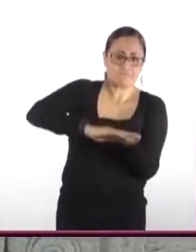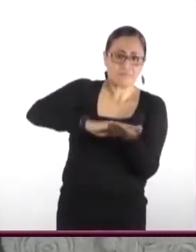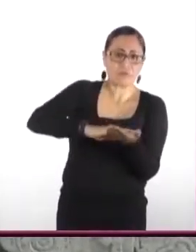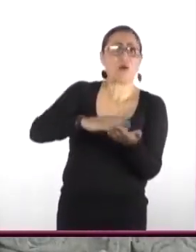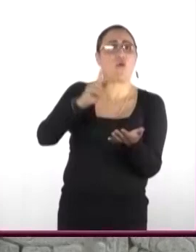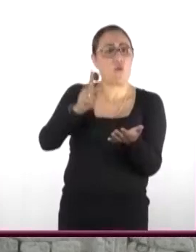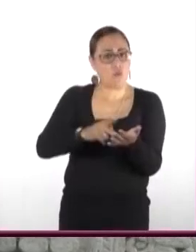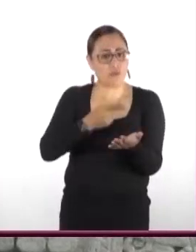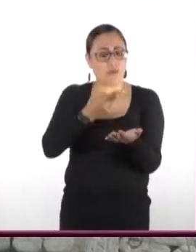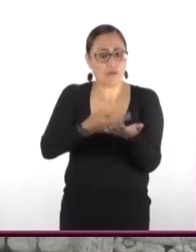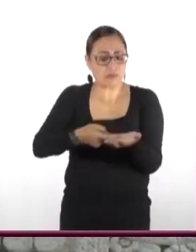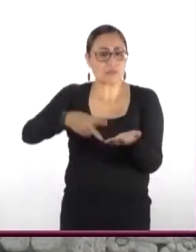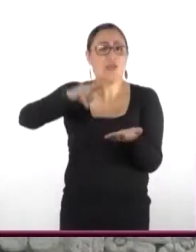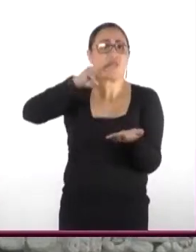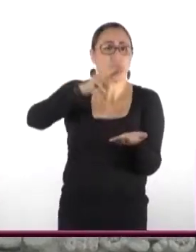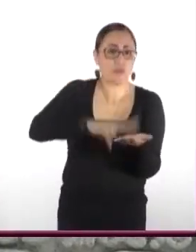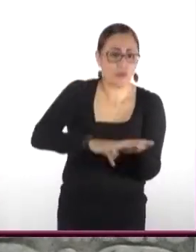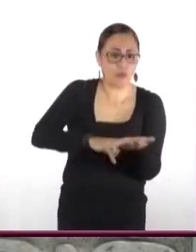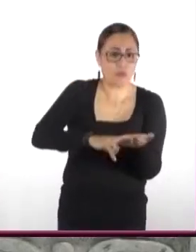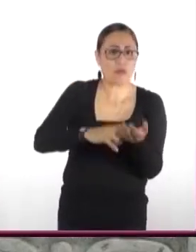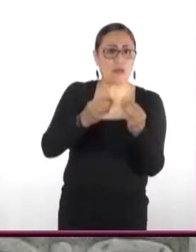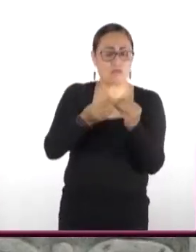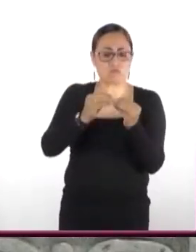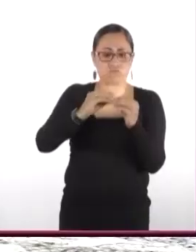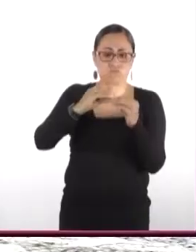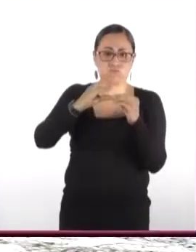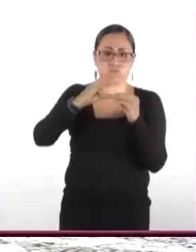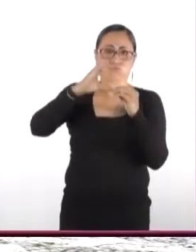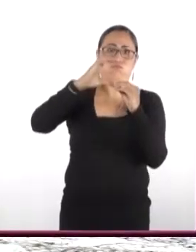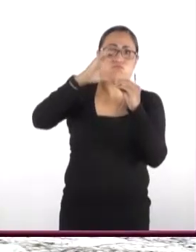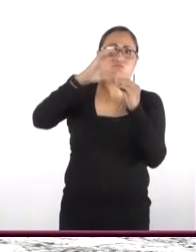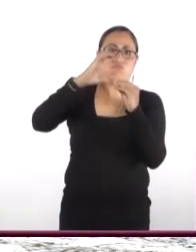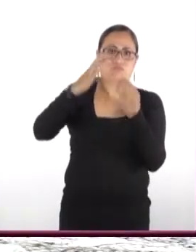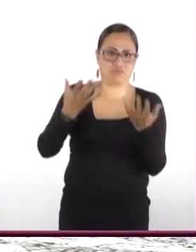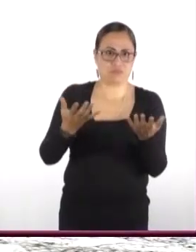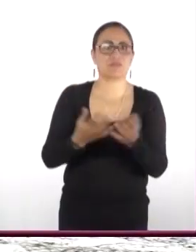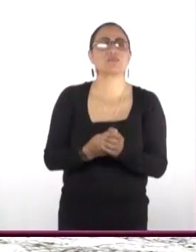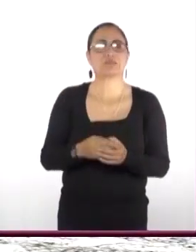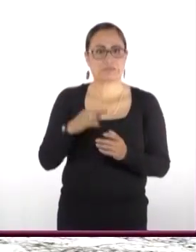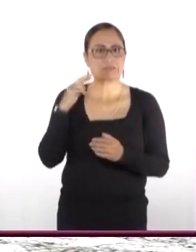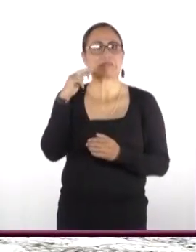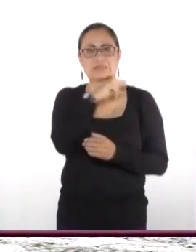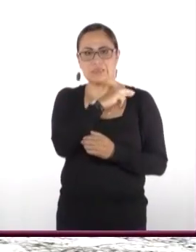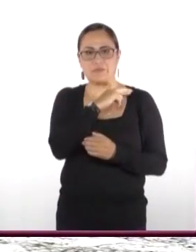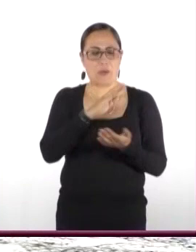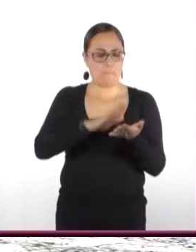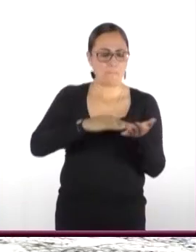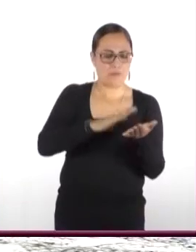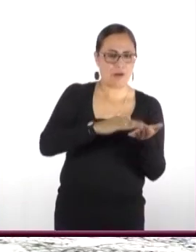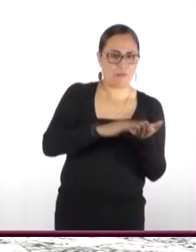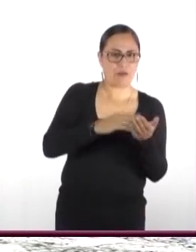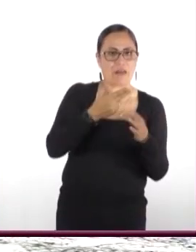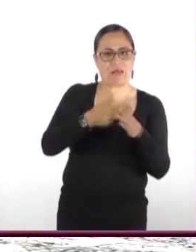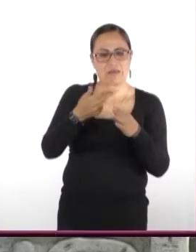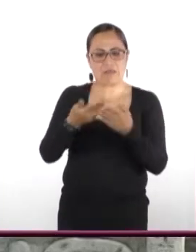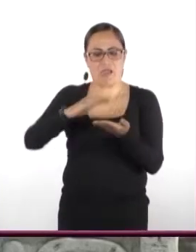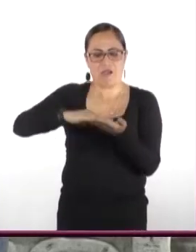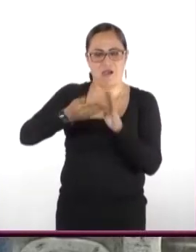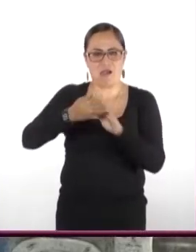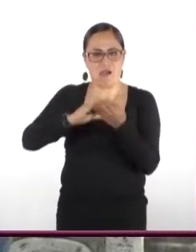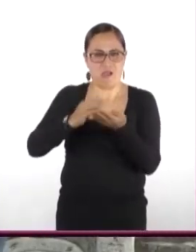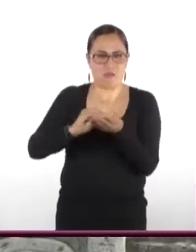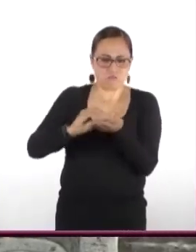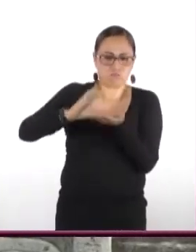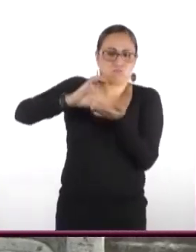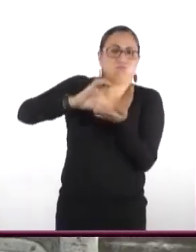pues se duplica otra vez. Entonces, qué rápido crece este monstruito, ¿no? Sí, se alimenta rápido. Cuando pasamos de la hoja al pliego de papel, la